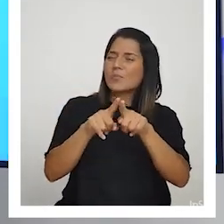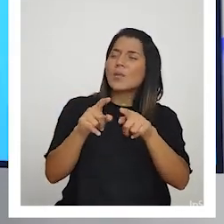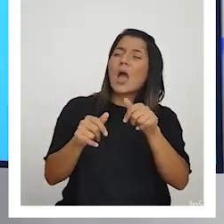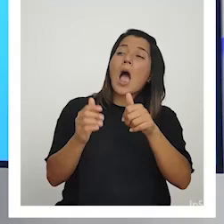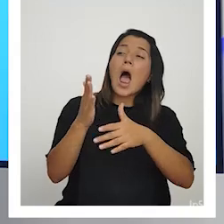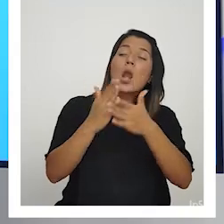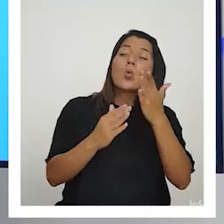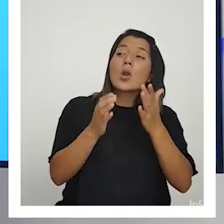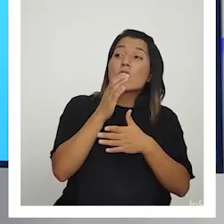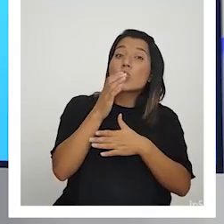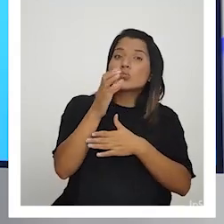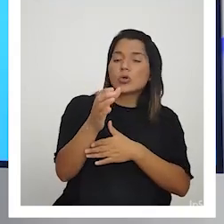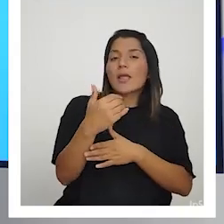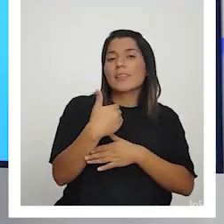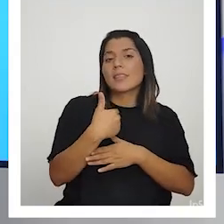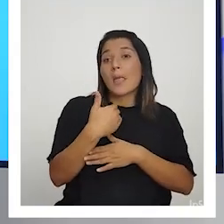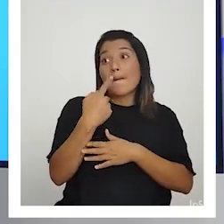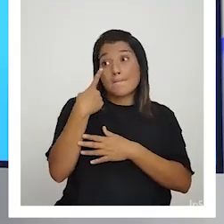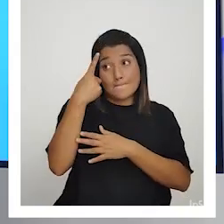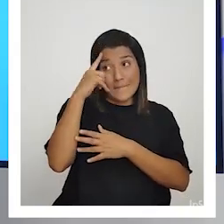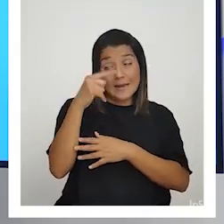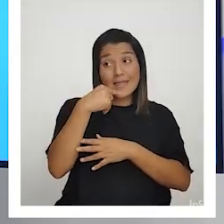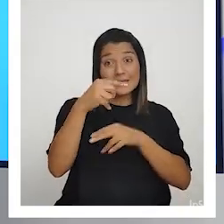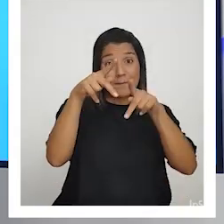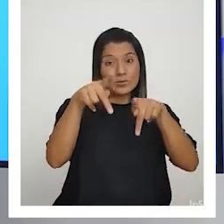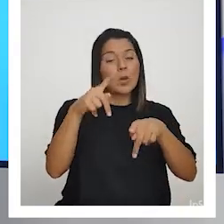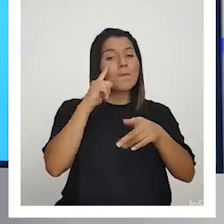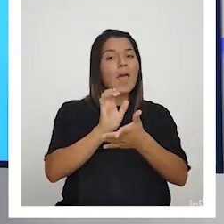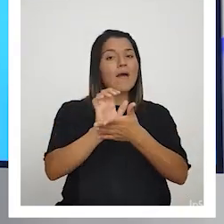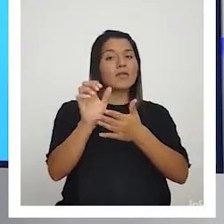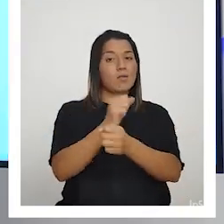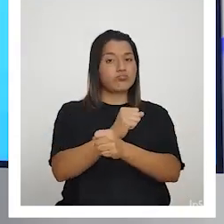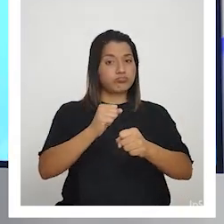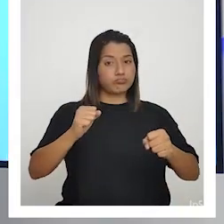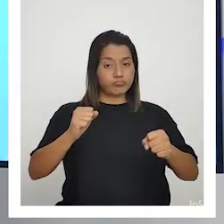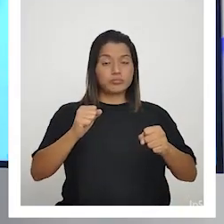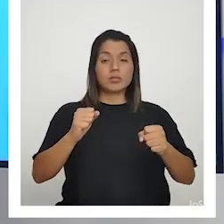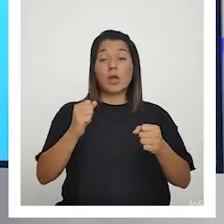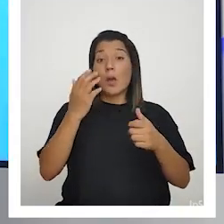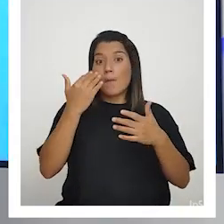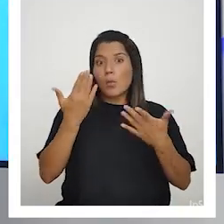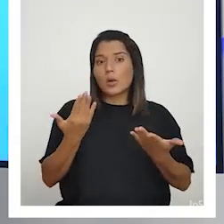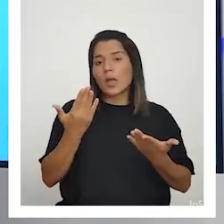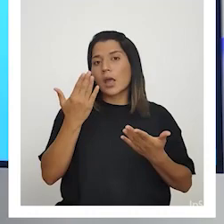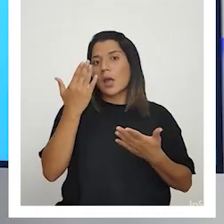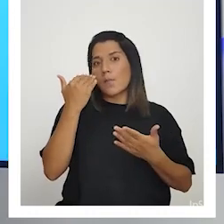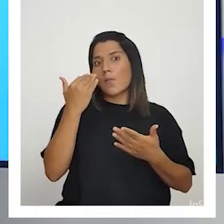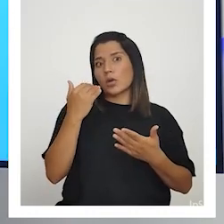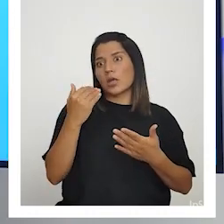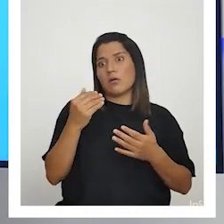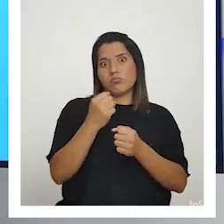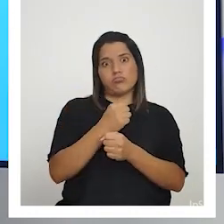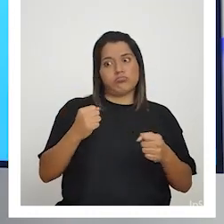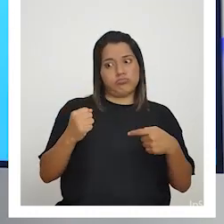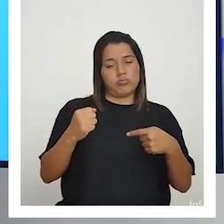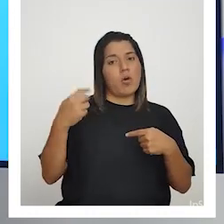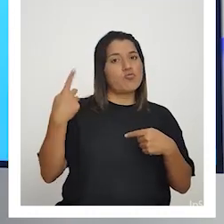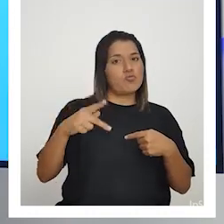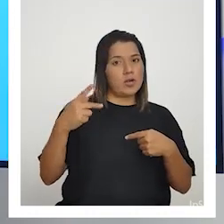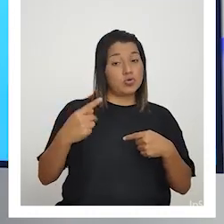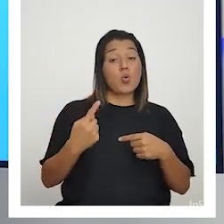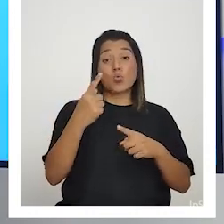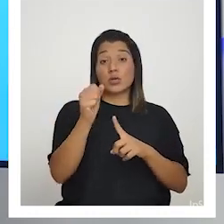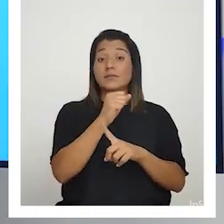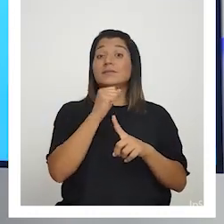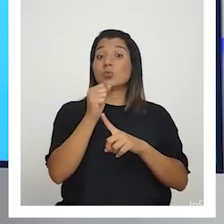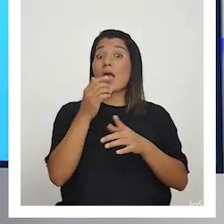para combatir la obesidad de cara a que es un factor de riesgo y una situación que está afectando a más del